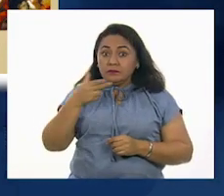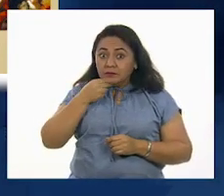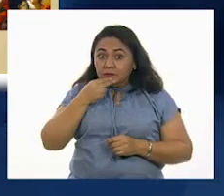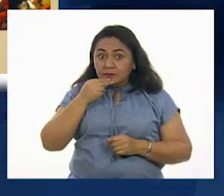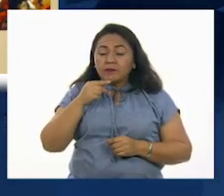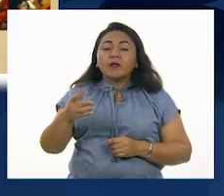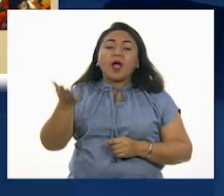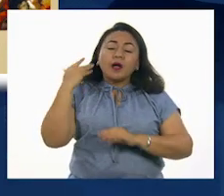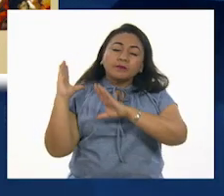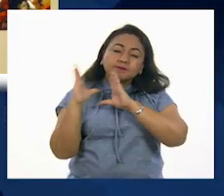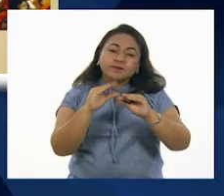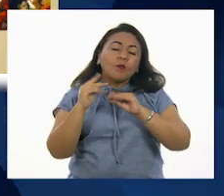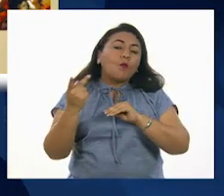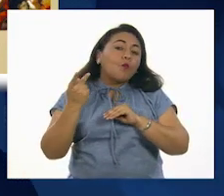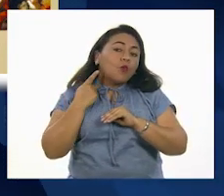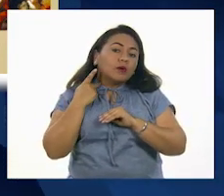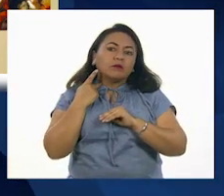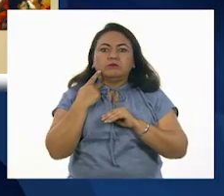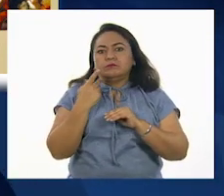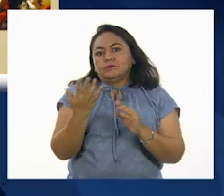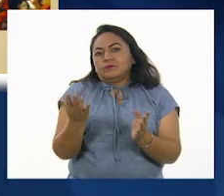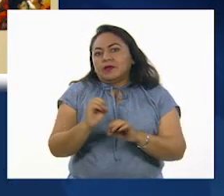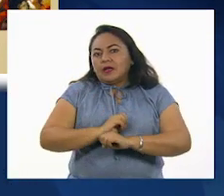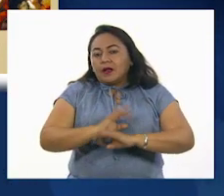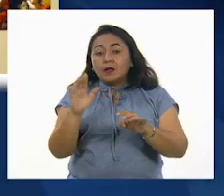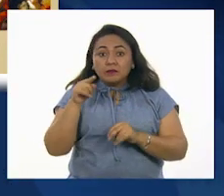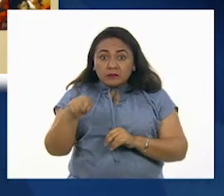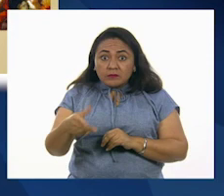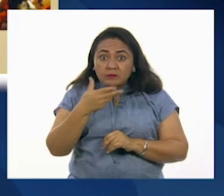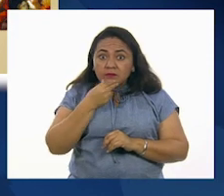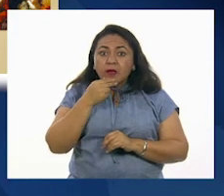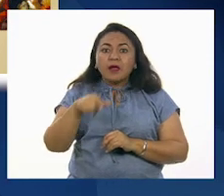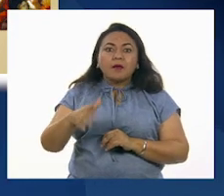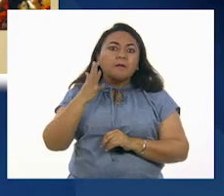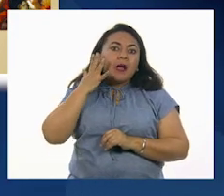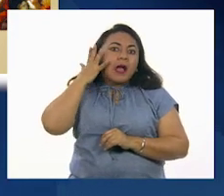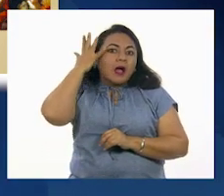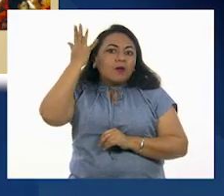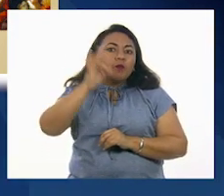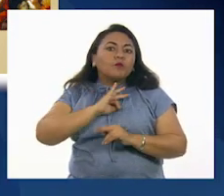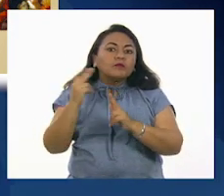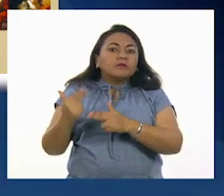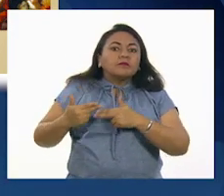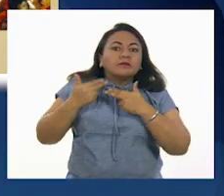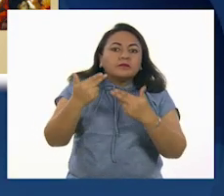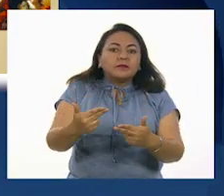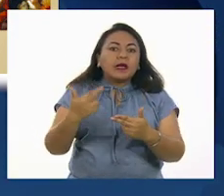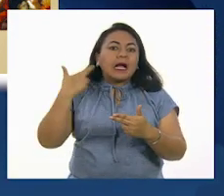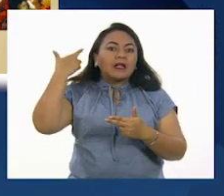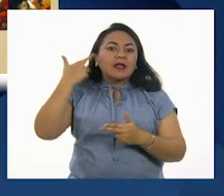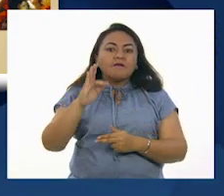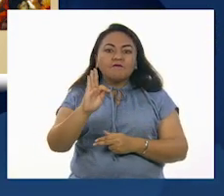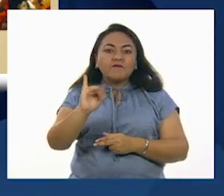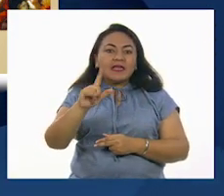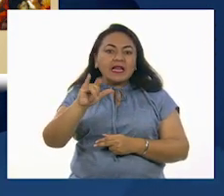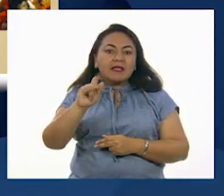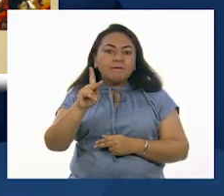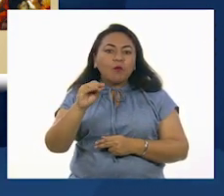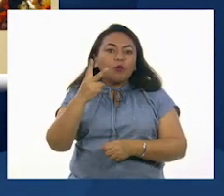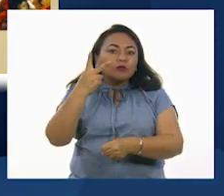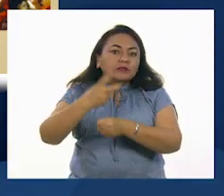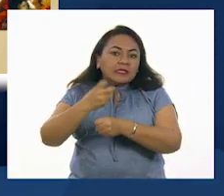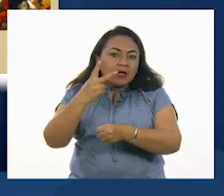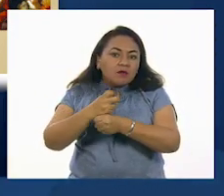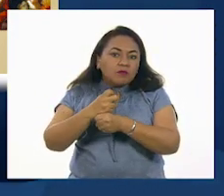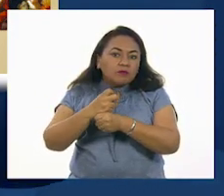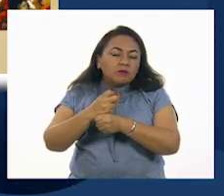en política, y no es para menos. Era él el heredero al trono del rey Filipo II de Macedonia, que